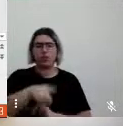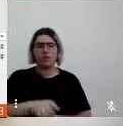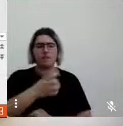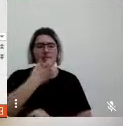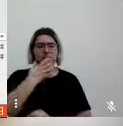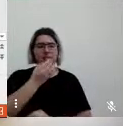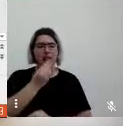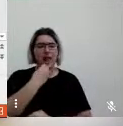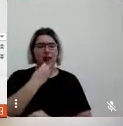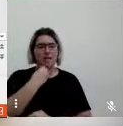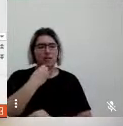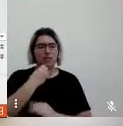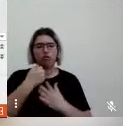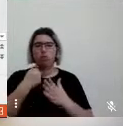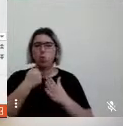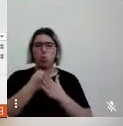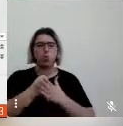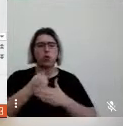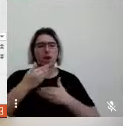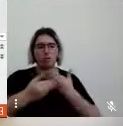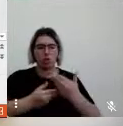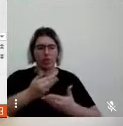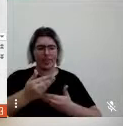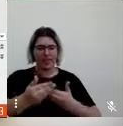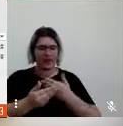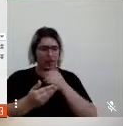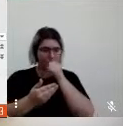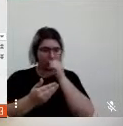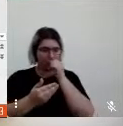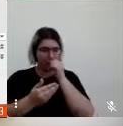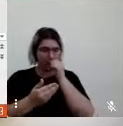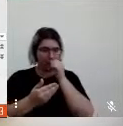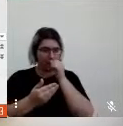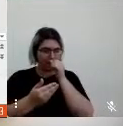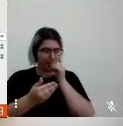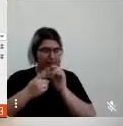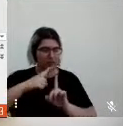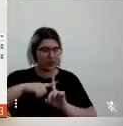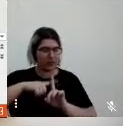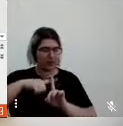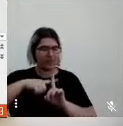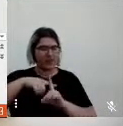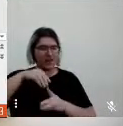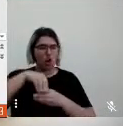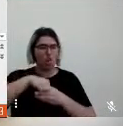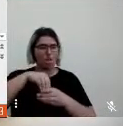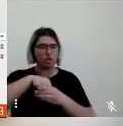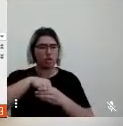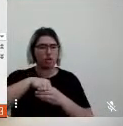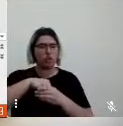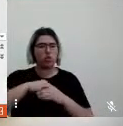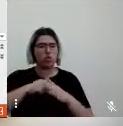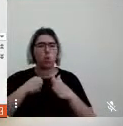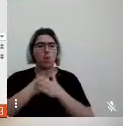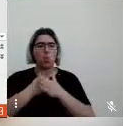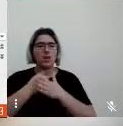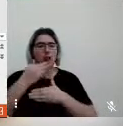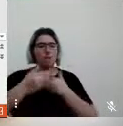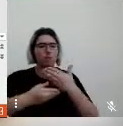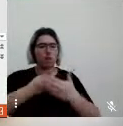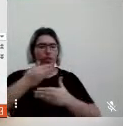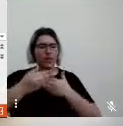alimentos ultraprocesados, a nivel de composición, un ultraprocesado puede contener